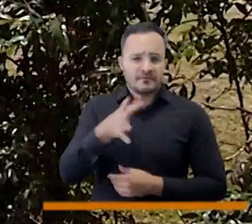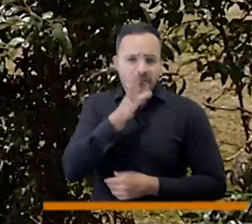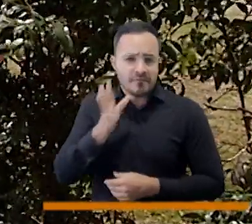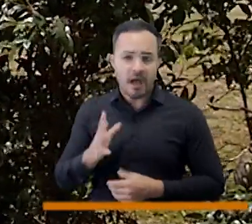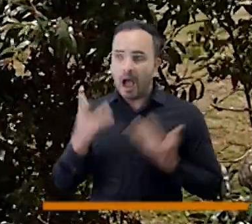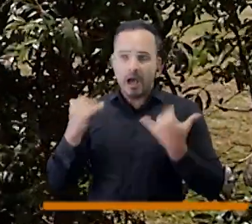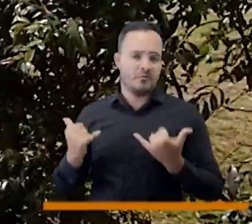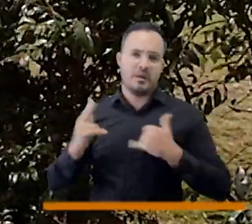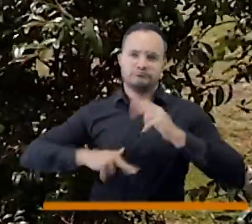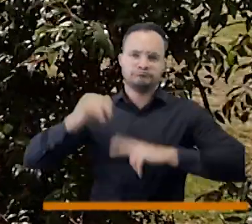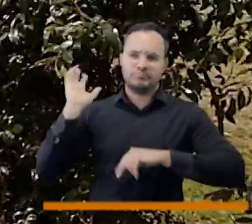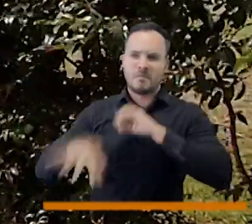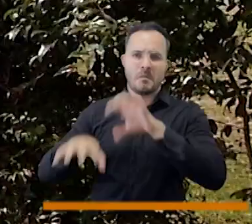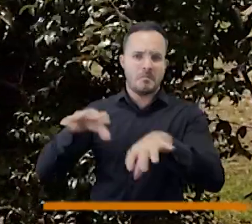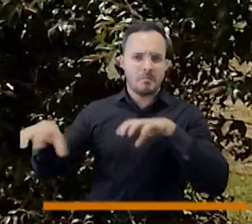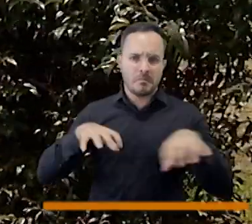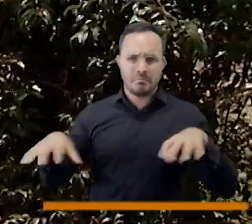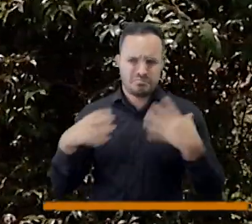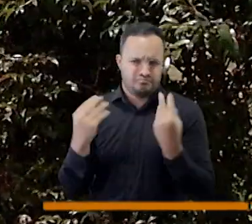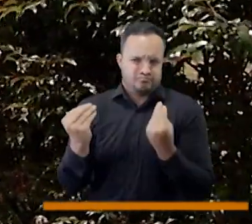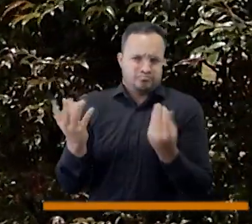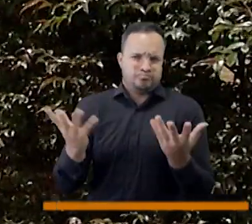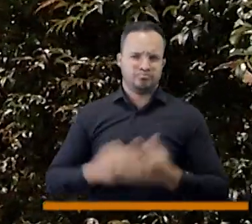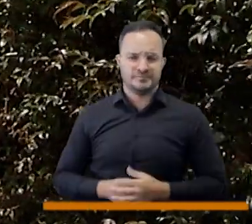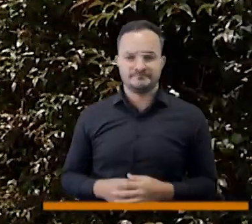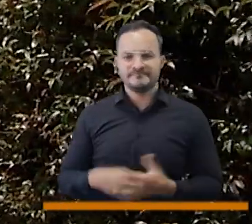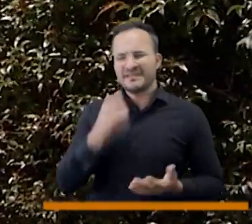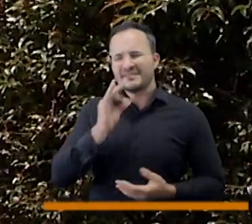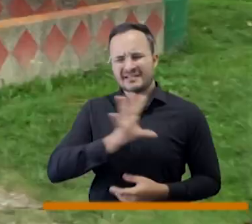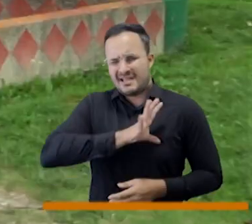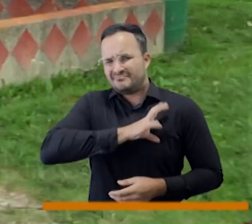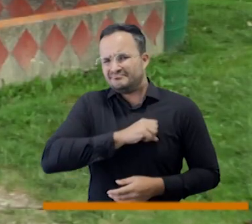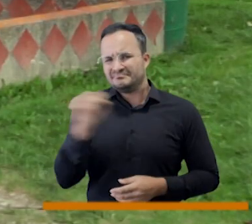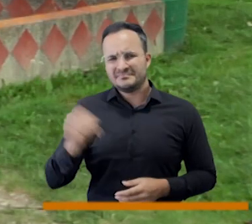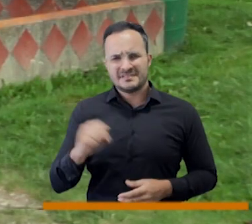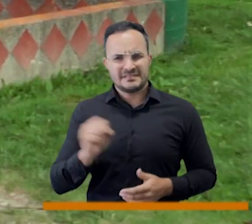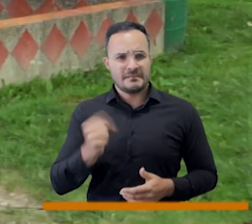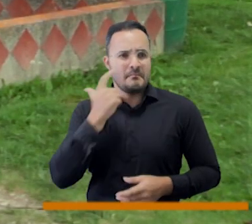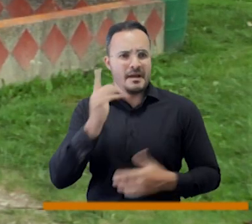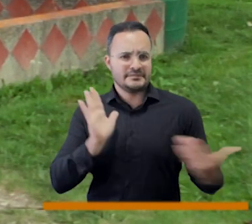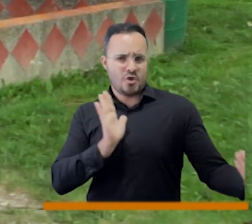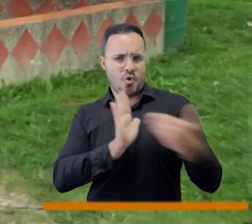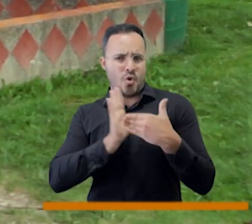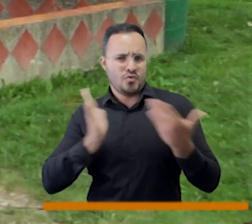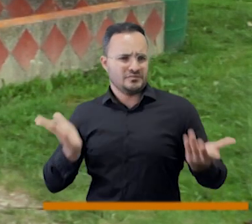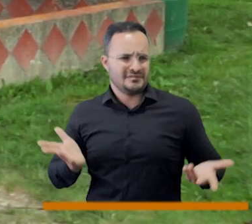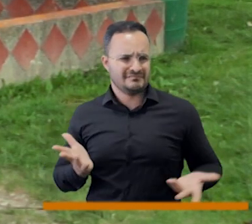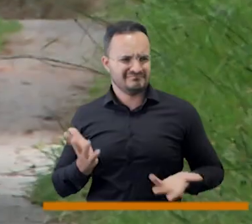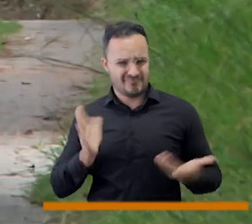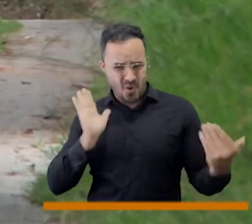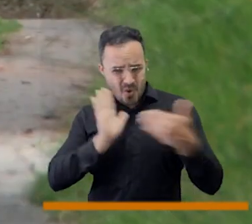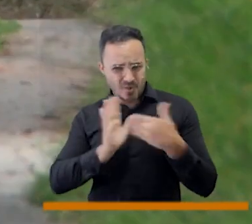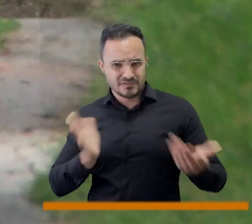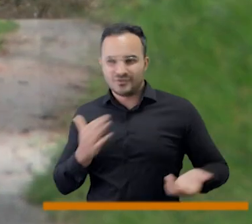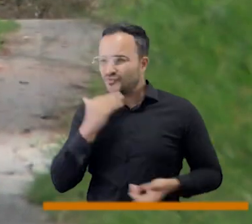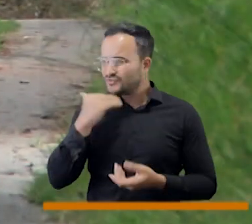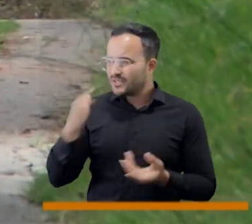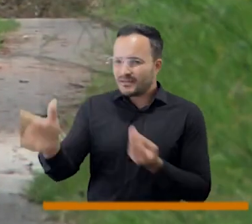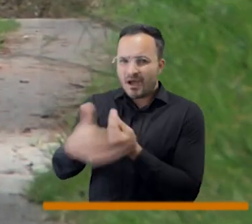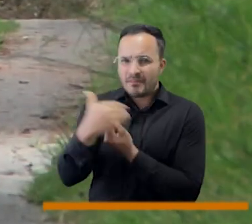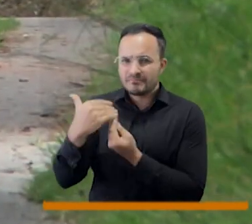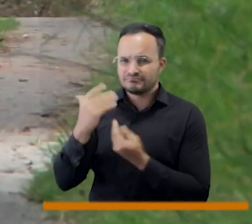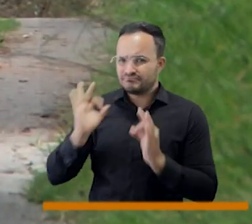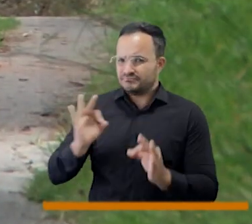Tenemos mucho dolor en el corazón porque sentimos que esto está haciendo algo personal, porque si es una